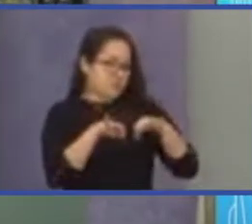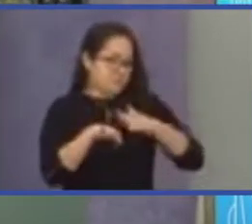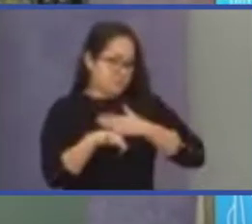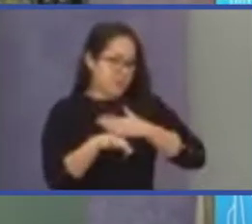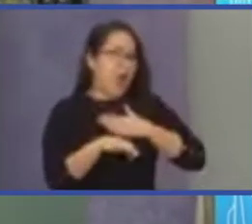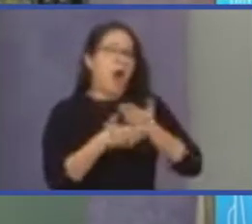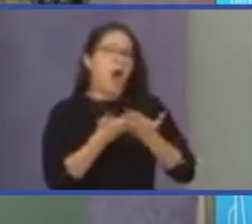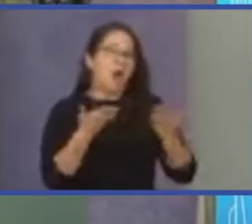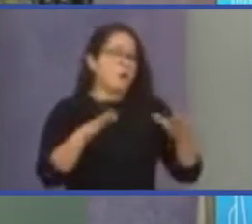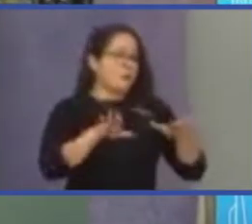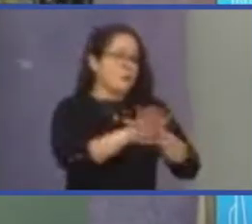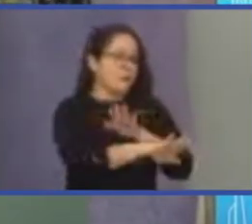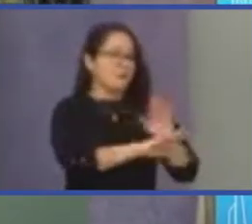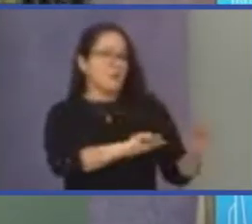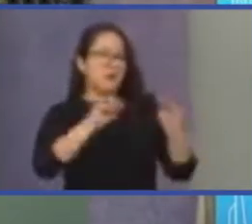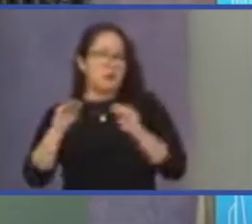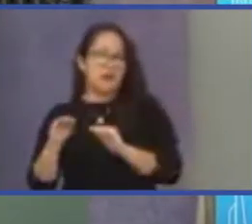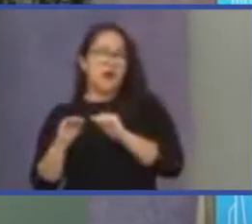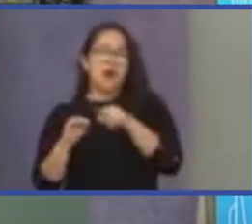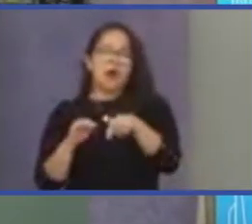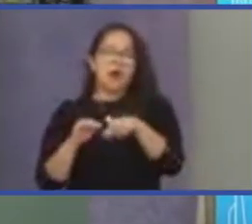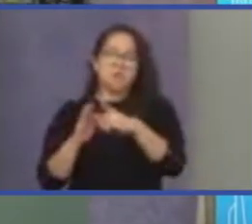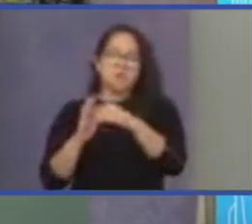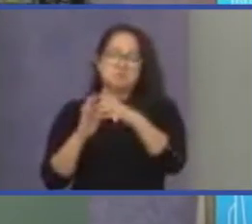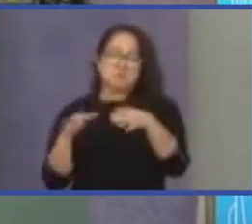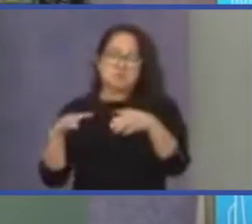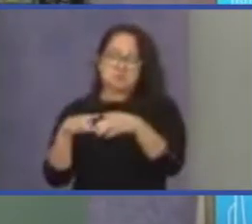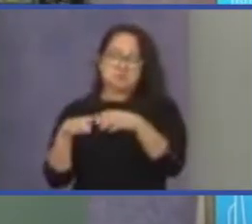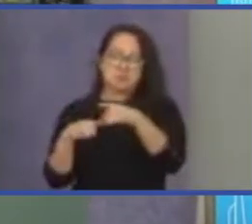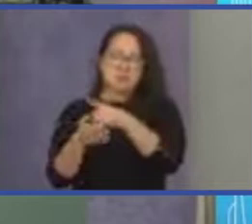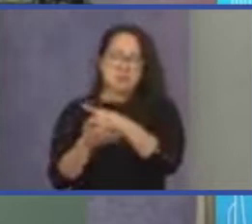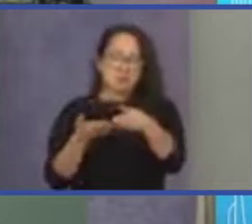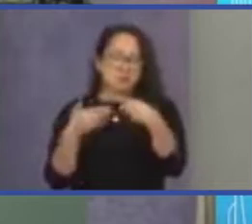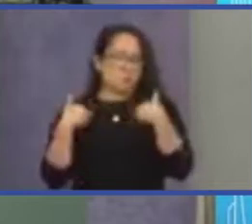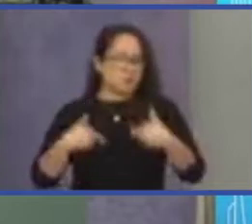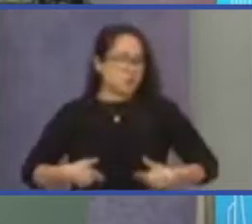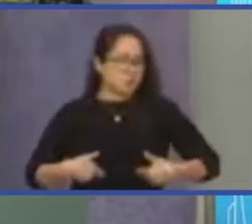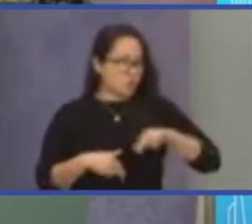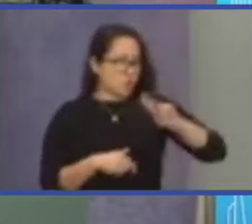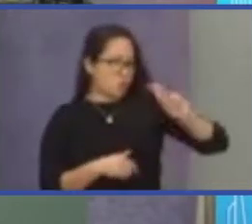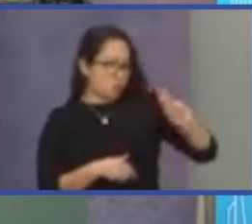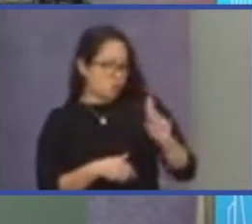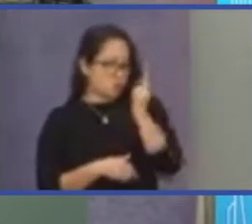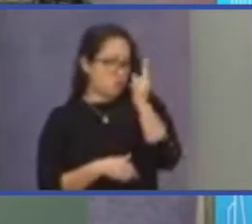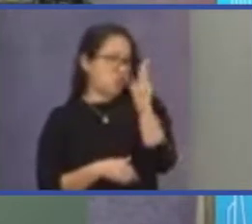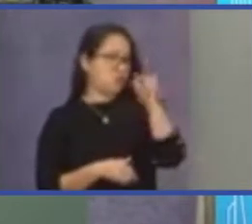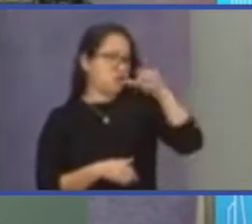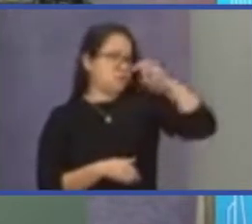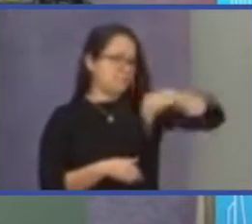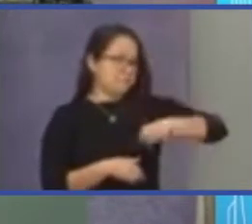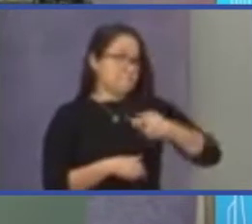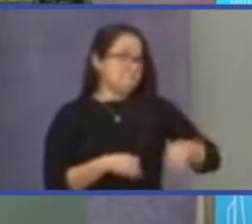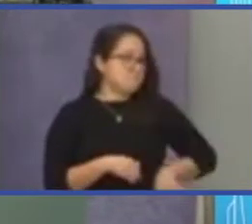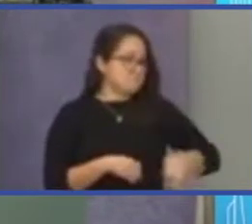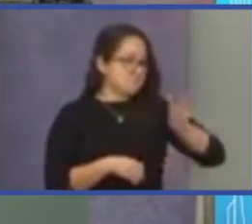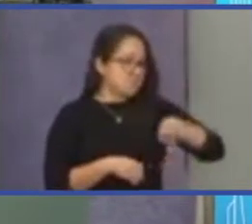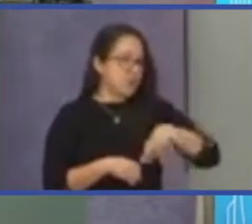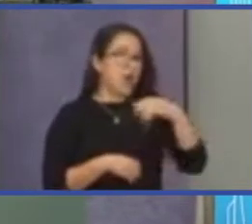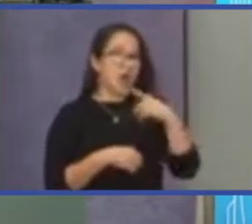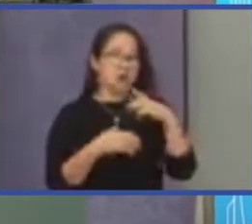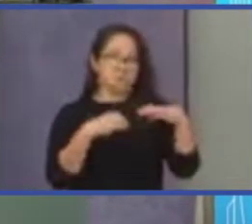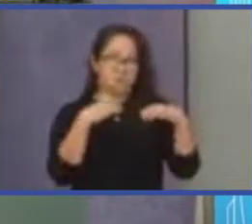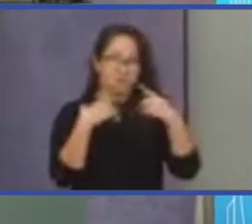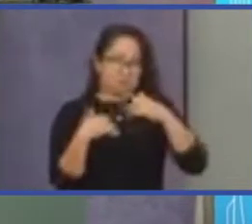Humanos de la UNAM. Y esto es interesante porque ahora la comunicación de la ciencia, que eso es lo que yo hago,